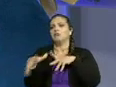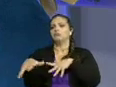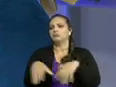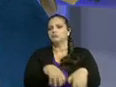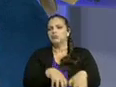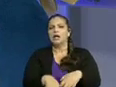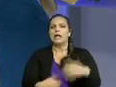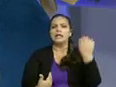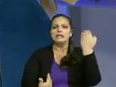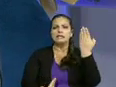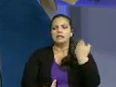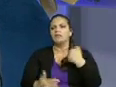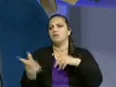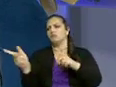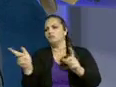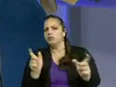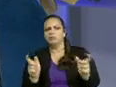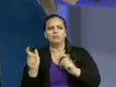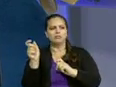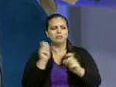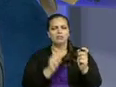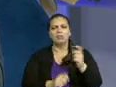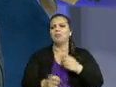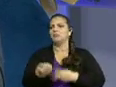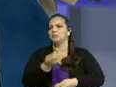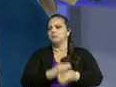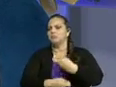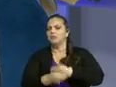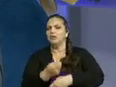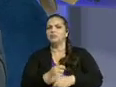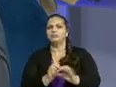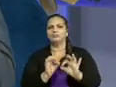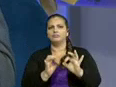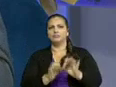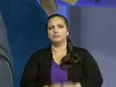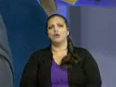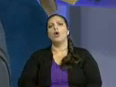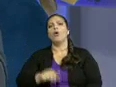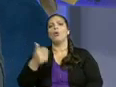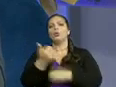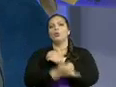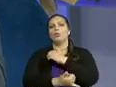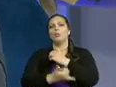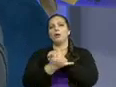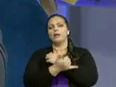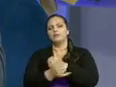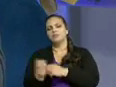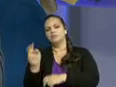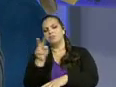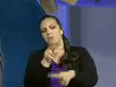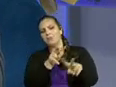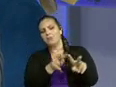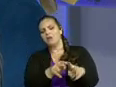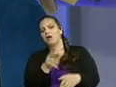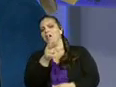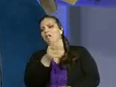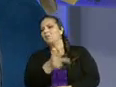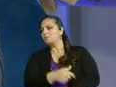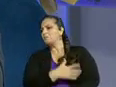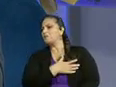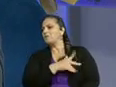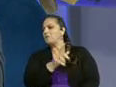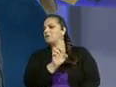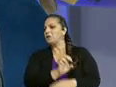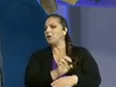inversionista internacional. La inversión llega cuando existe confianza. La inversión no llega mediante un discurso. Y eso es lo que hemos venido trabajando